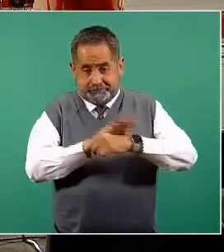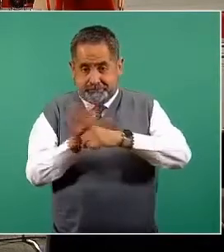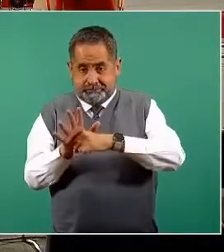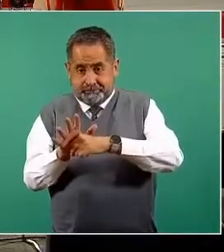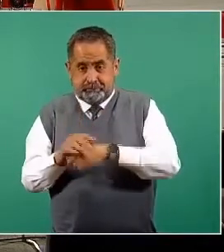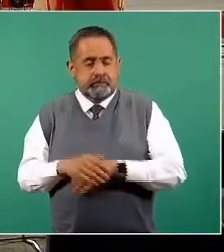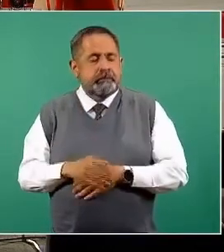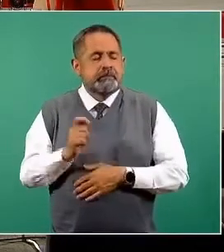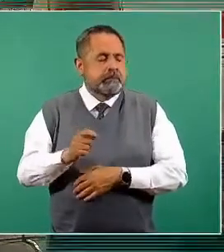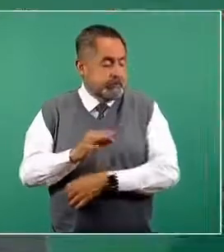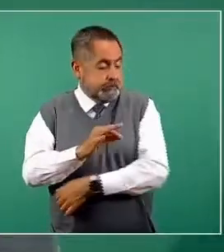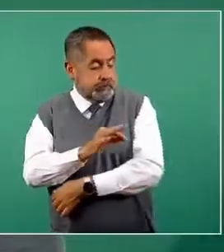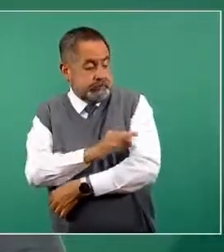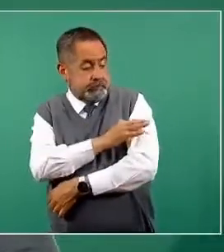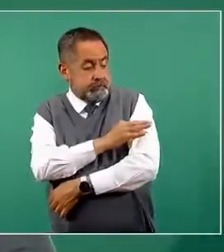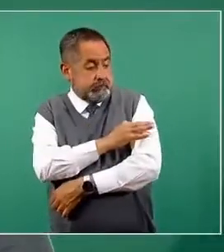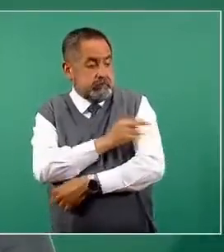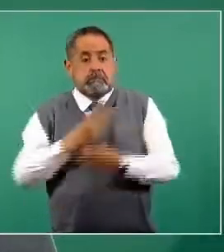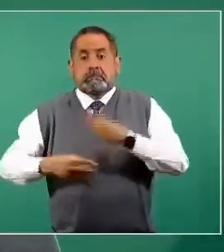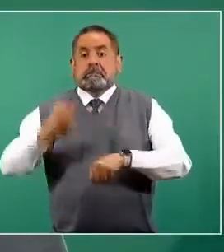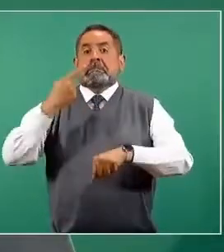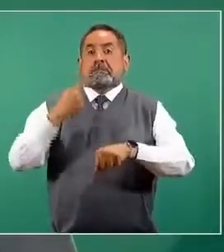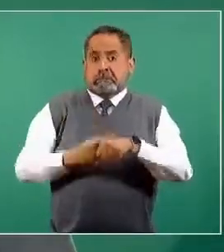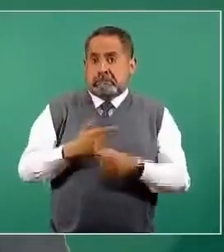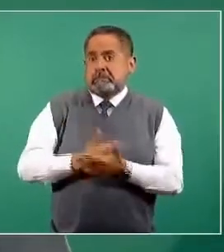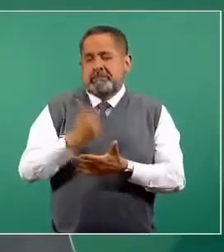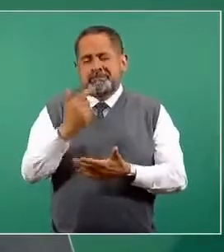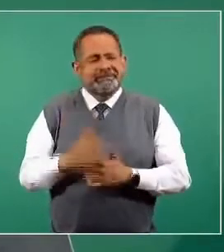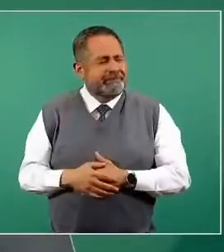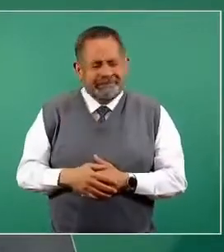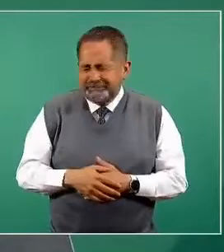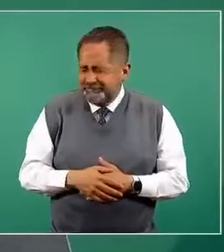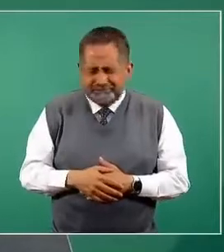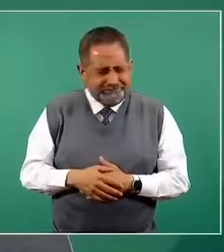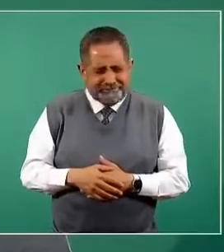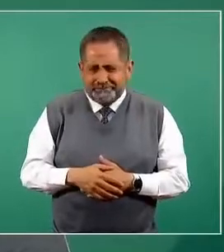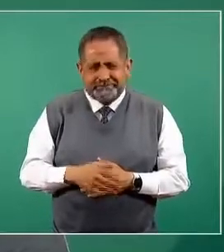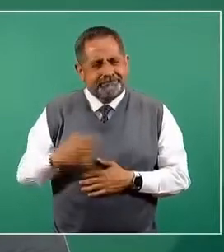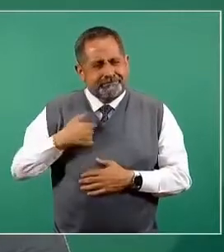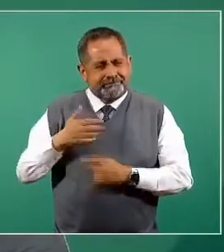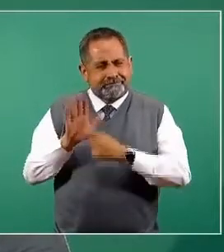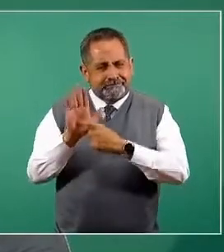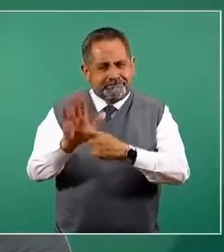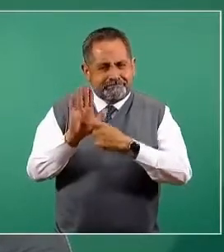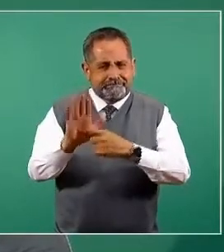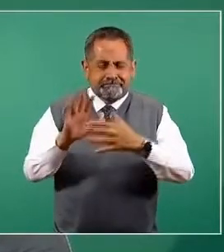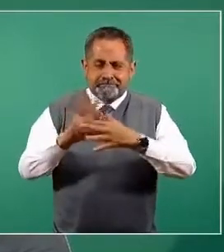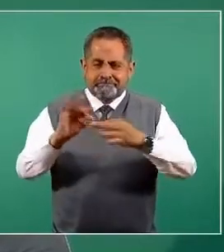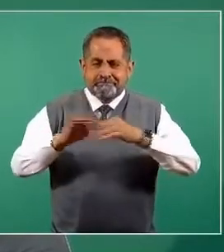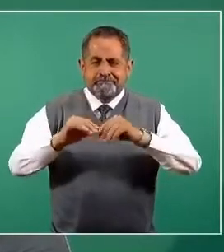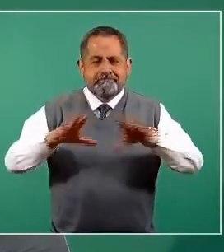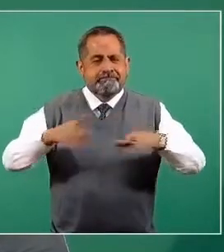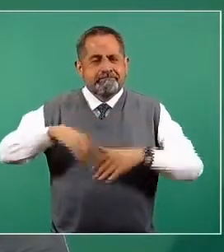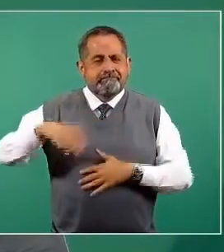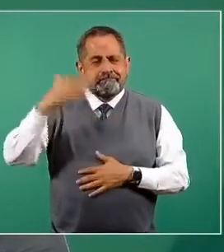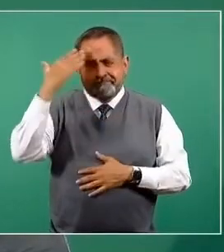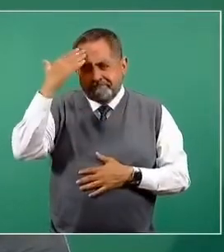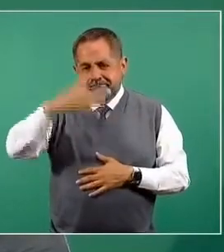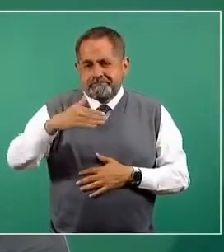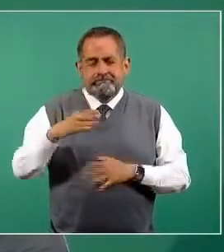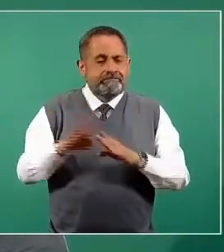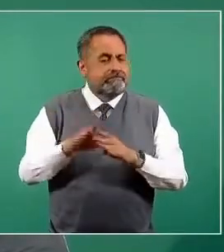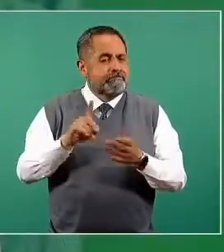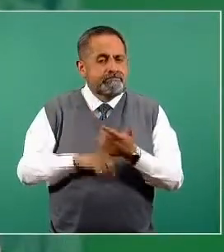causar algún daño. Como mostramos todos los días, desde el primer día que empezamos a vacunar, conocemos que